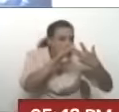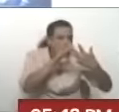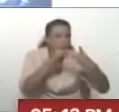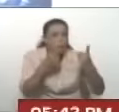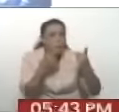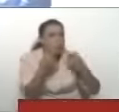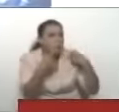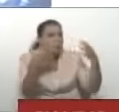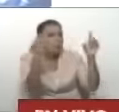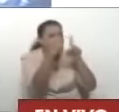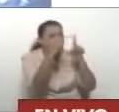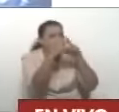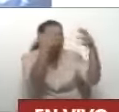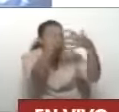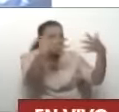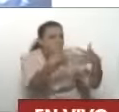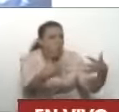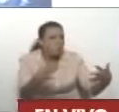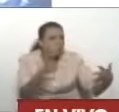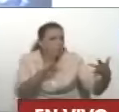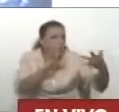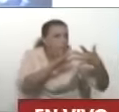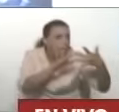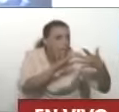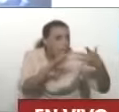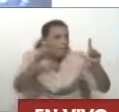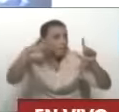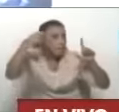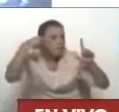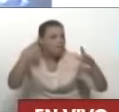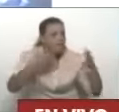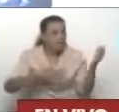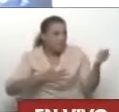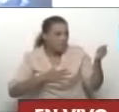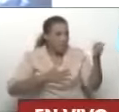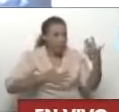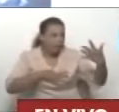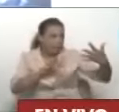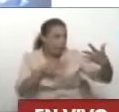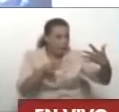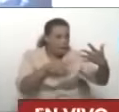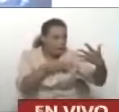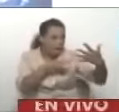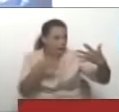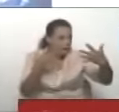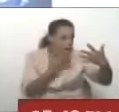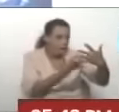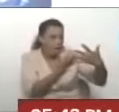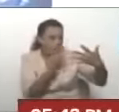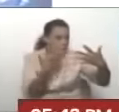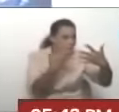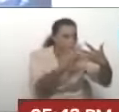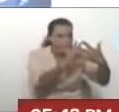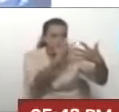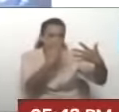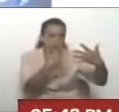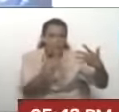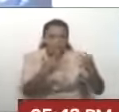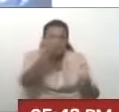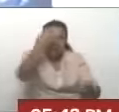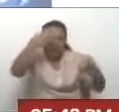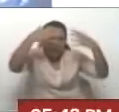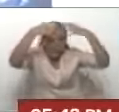contenido chévere, un video de una gente bailando, etcétera, pero también te van